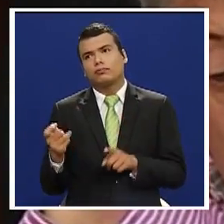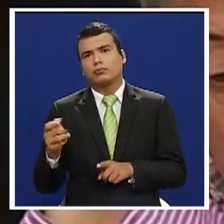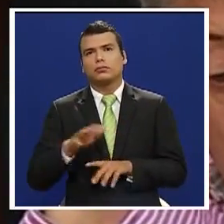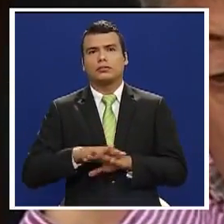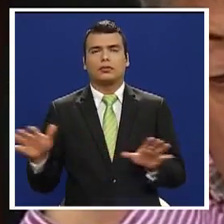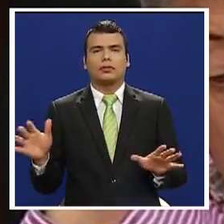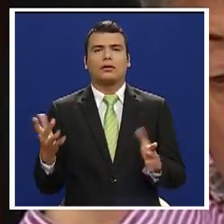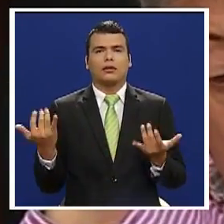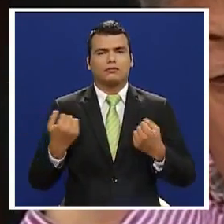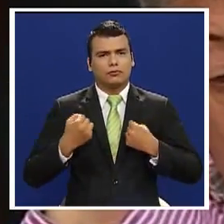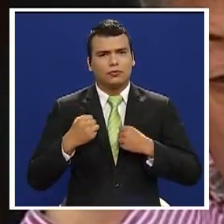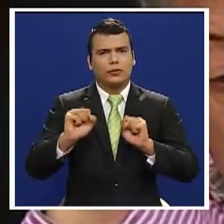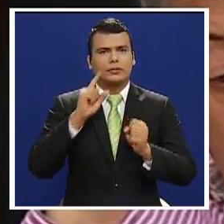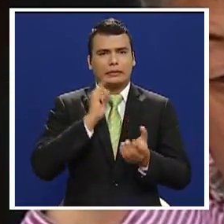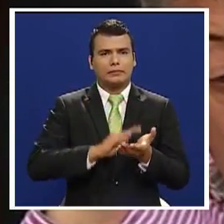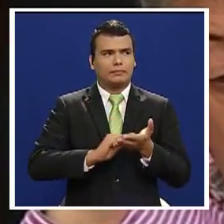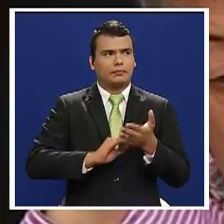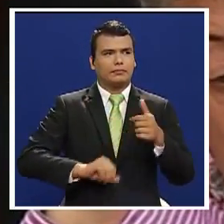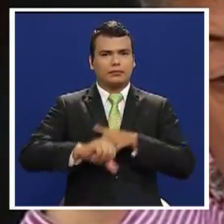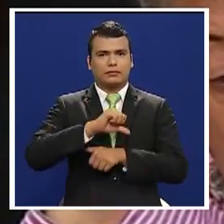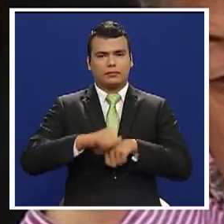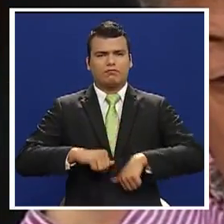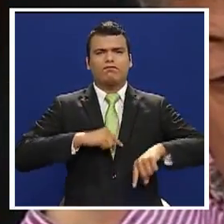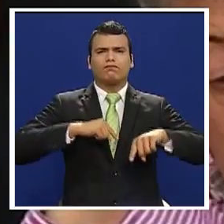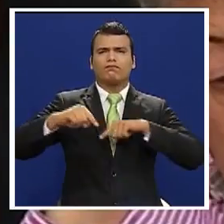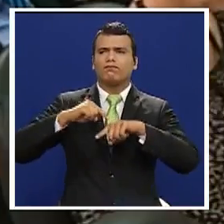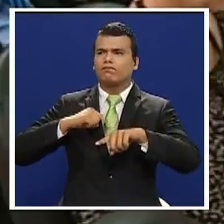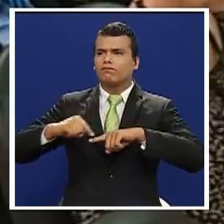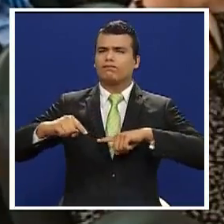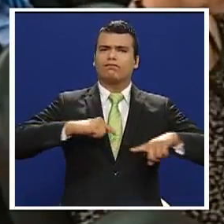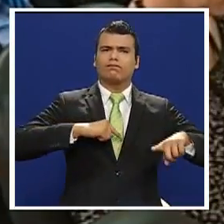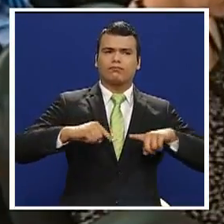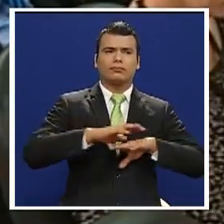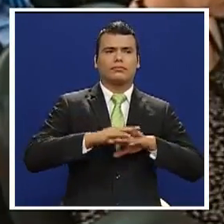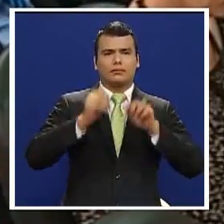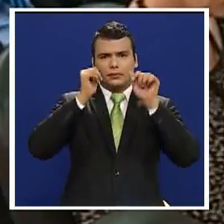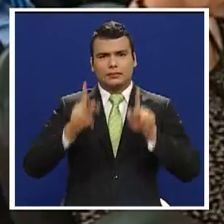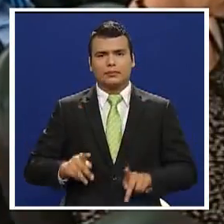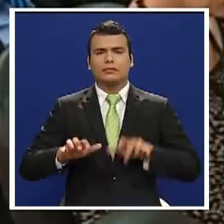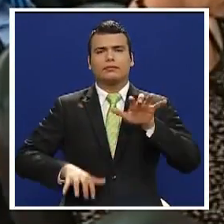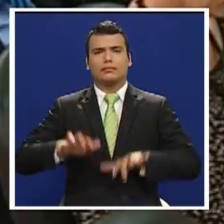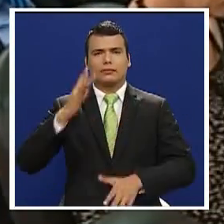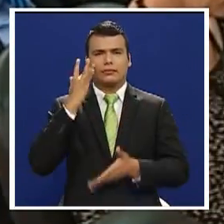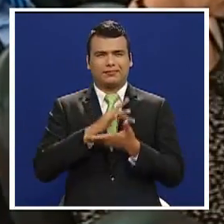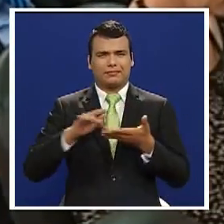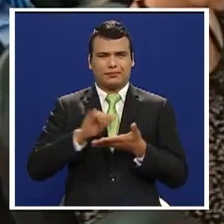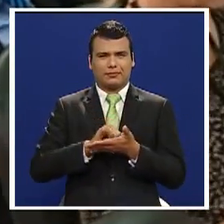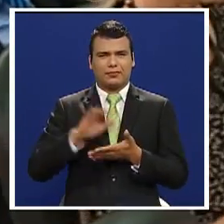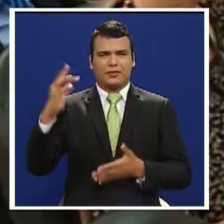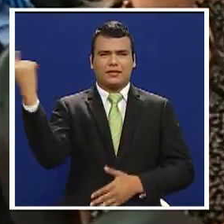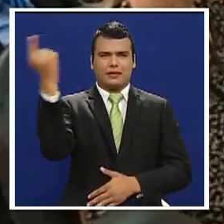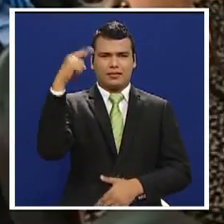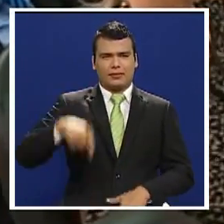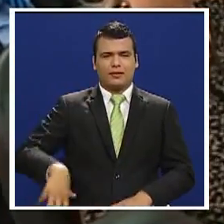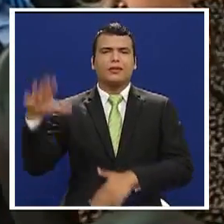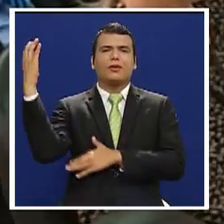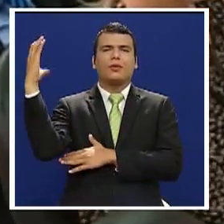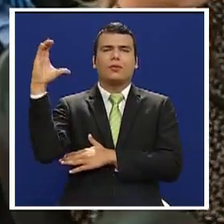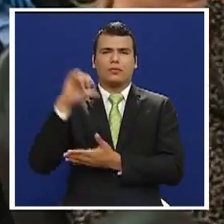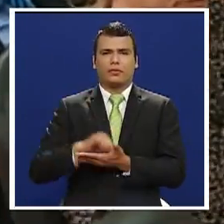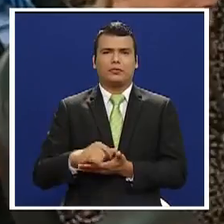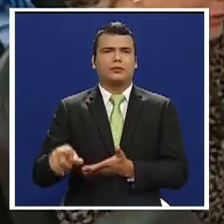Valle hemos estado impulsando los procesos cortos, los procesos transparentes, donde la comunidad visibilice